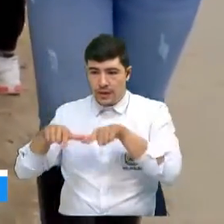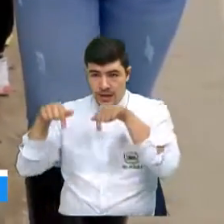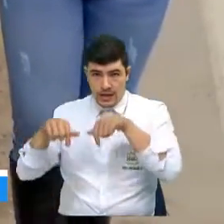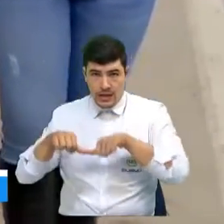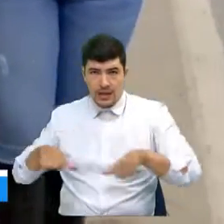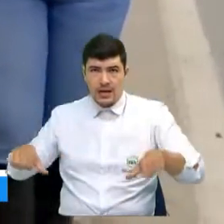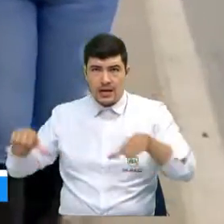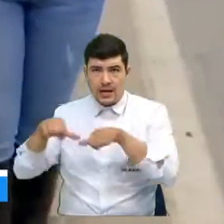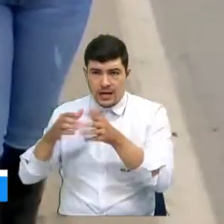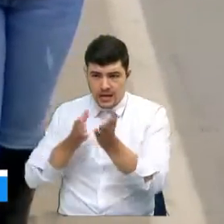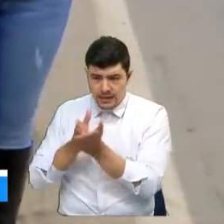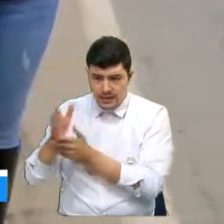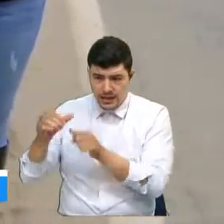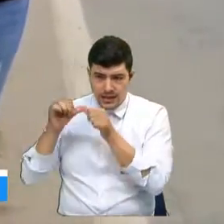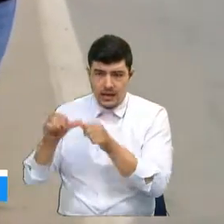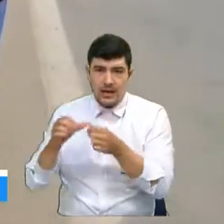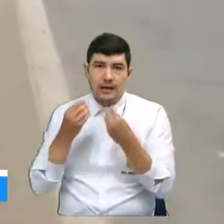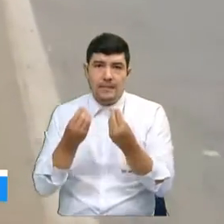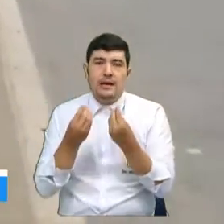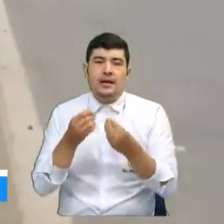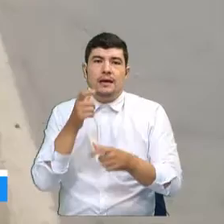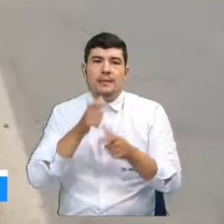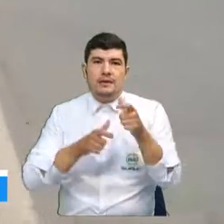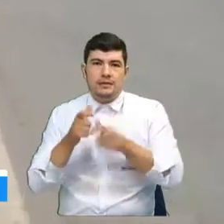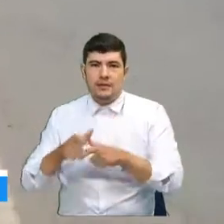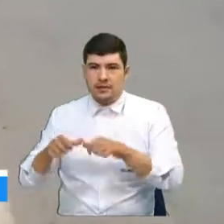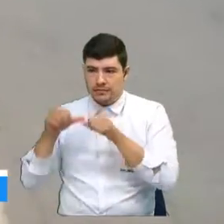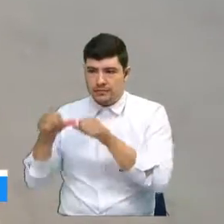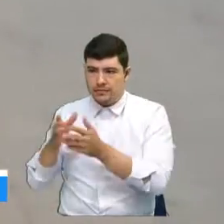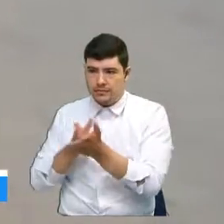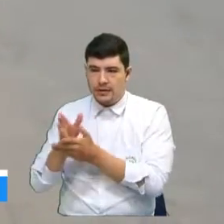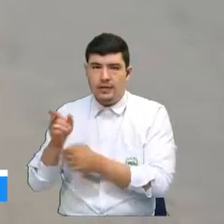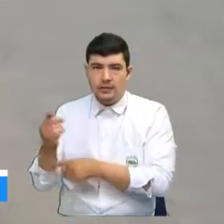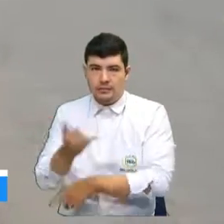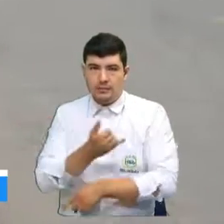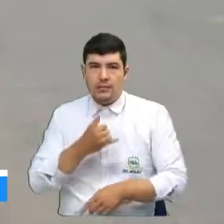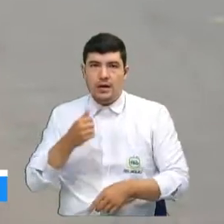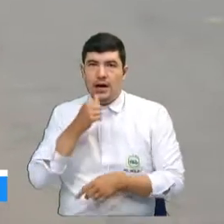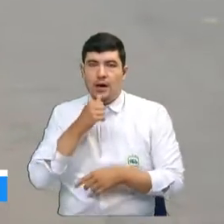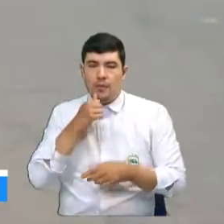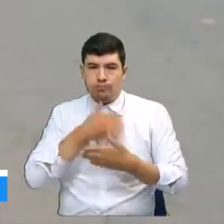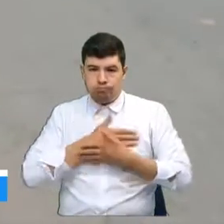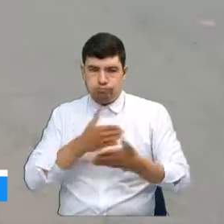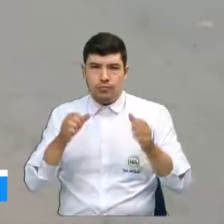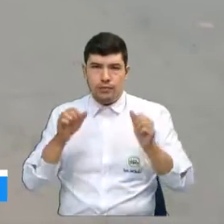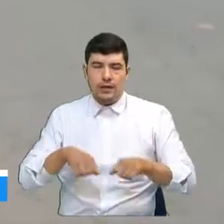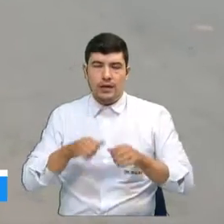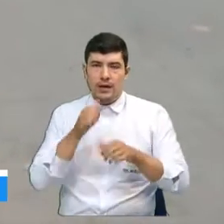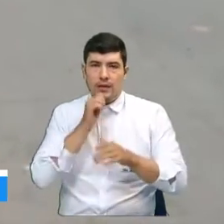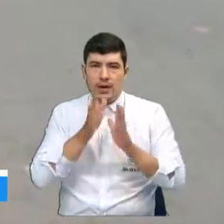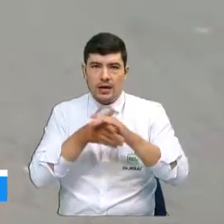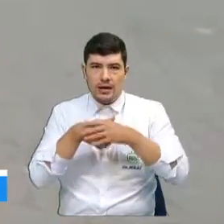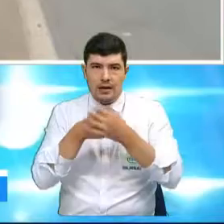permanecer fijo para que los migrantes pasen en este lugar y tengan agua disponible para el lavado de manos. Es la